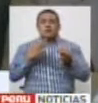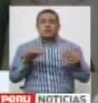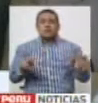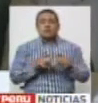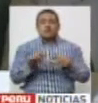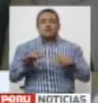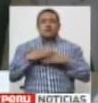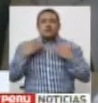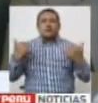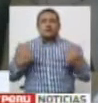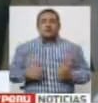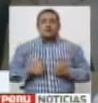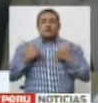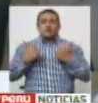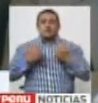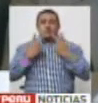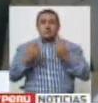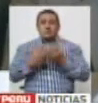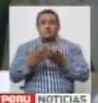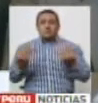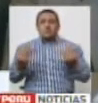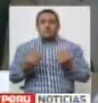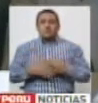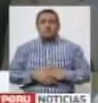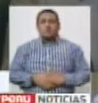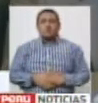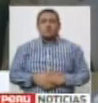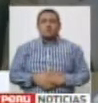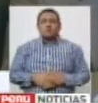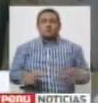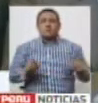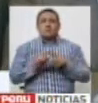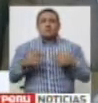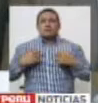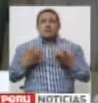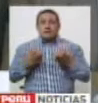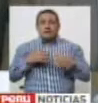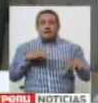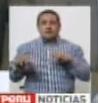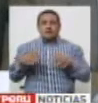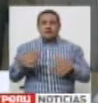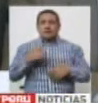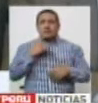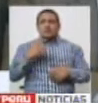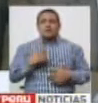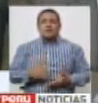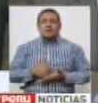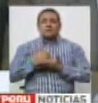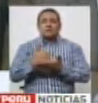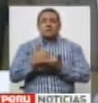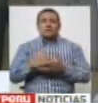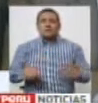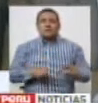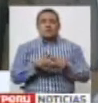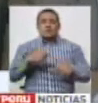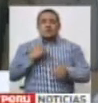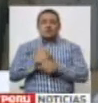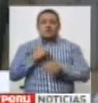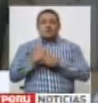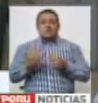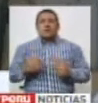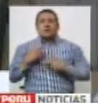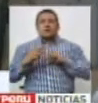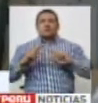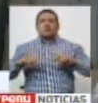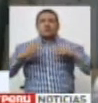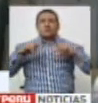afecta al recién nacido y puede producir microcefalia. Entonces lo que estamos haciendo ahora es activar también mecanismos para poder